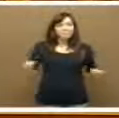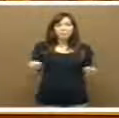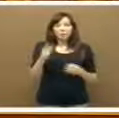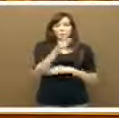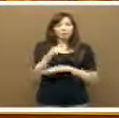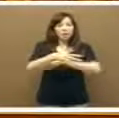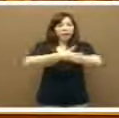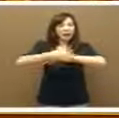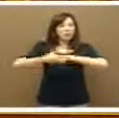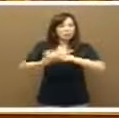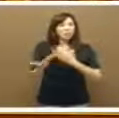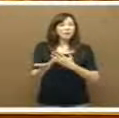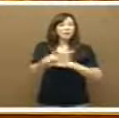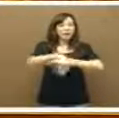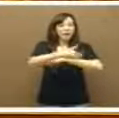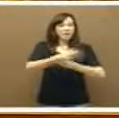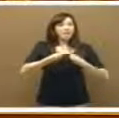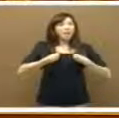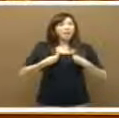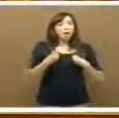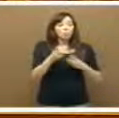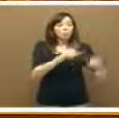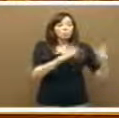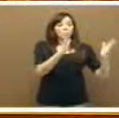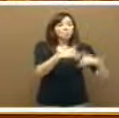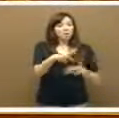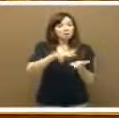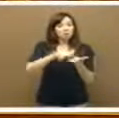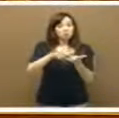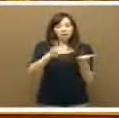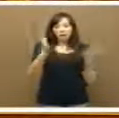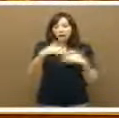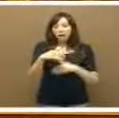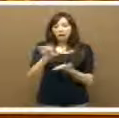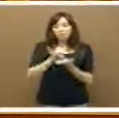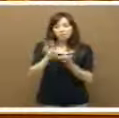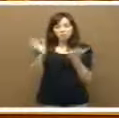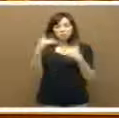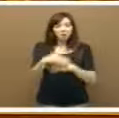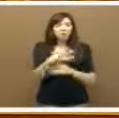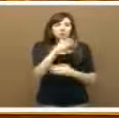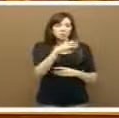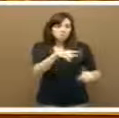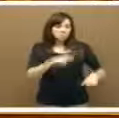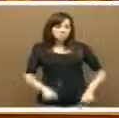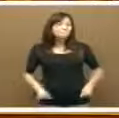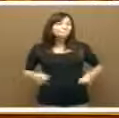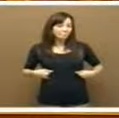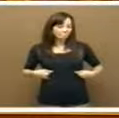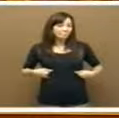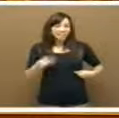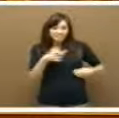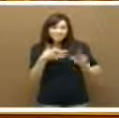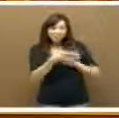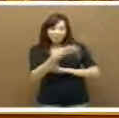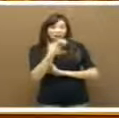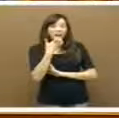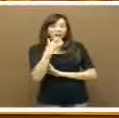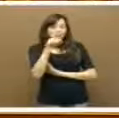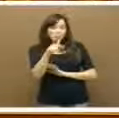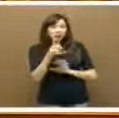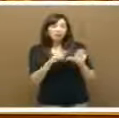viviendo debajo de un puente, no tienen esos problemas de déficit, de deudas, hipotecas, de desahucios, no tienen nada. Si ese es el ejemplo que queremos tener para esta comunidad, usted comprenderá